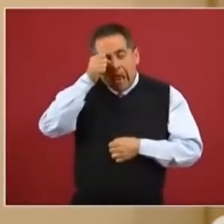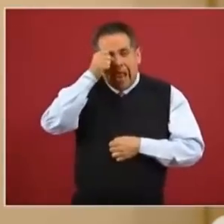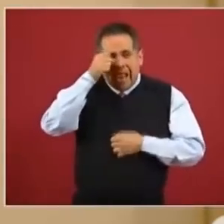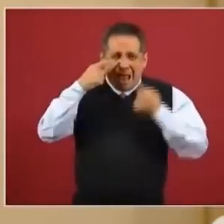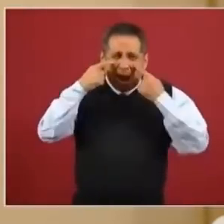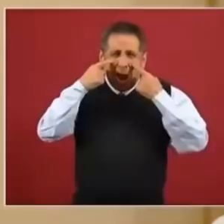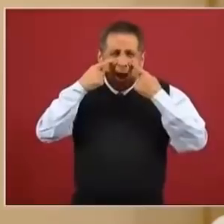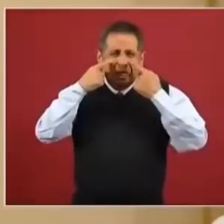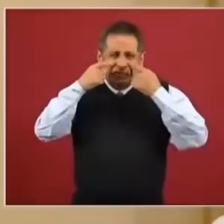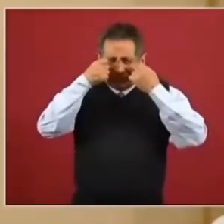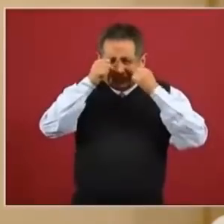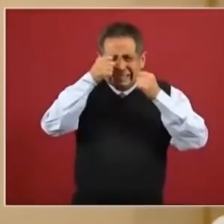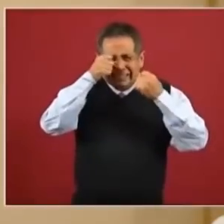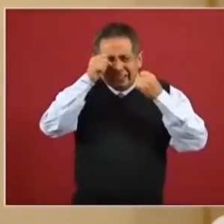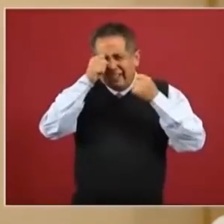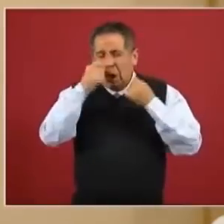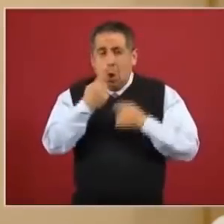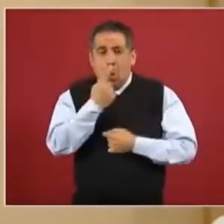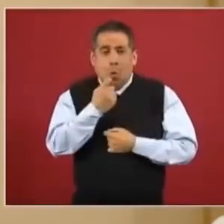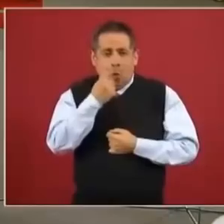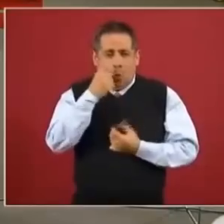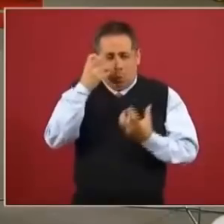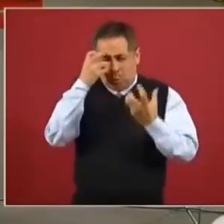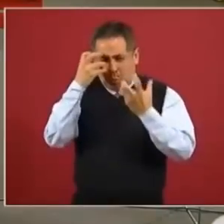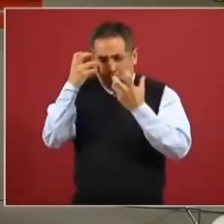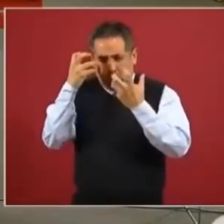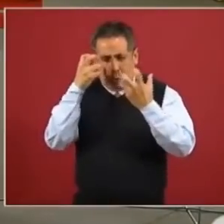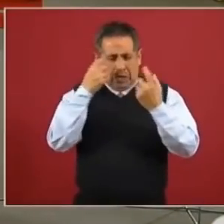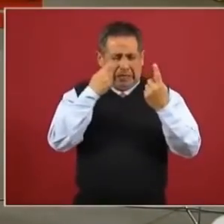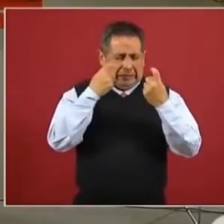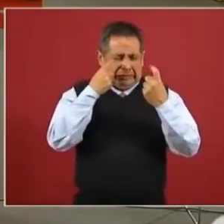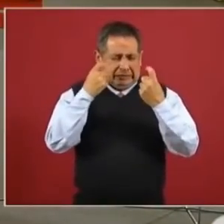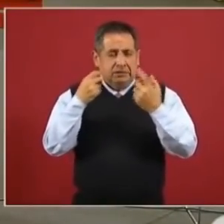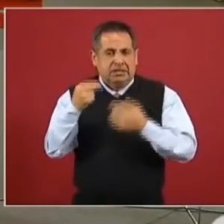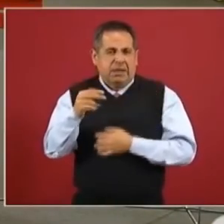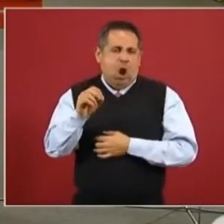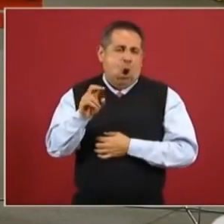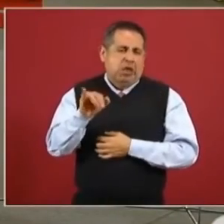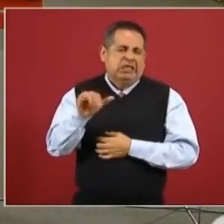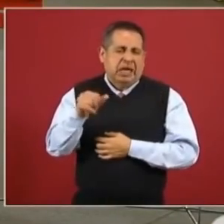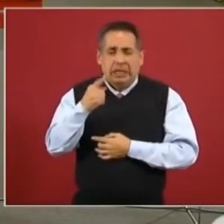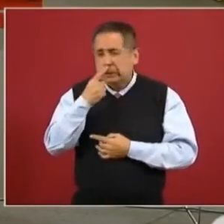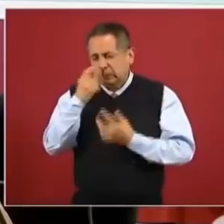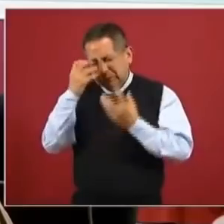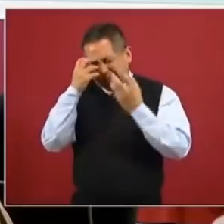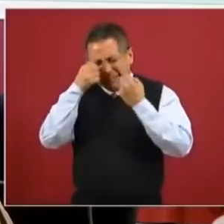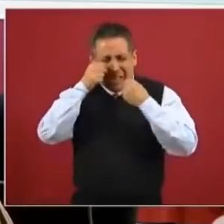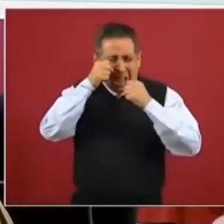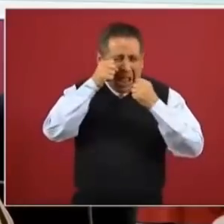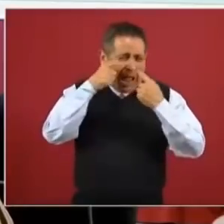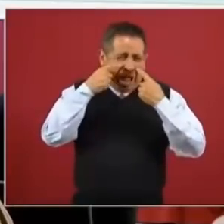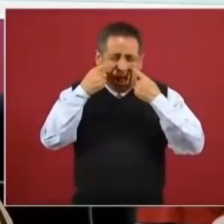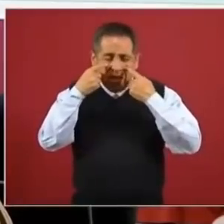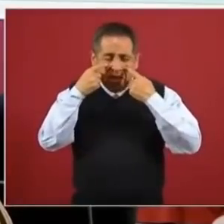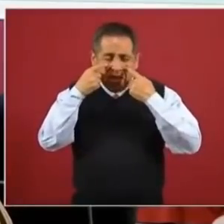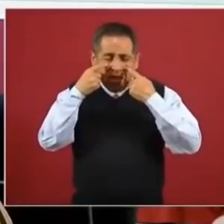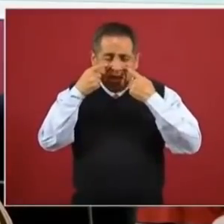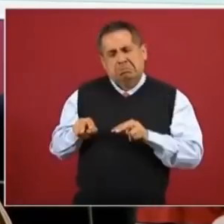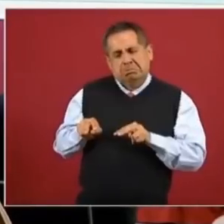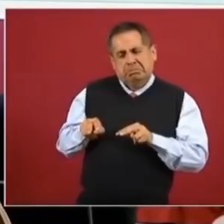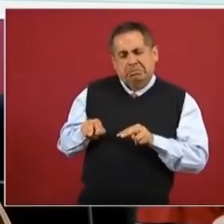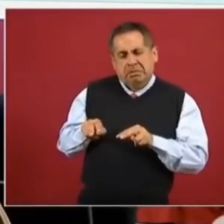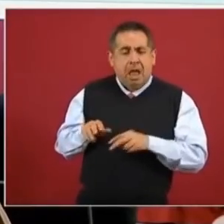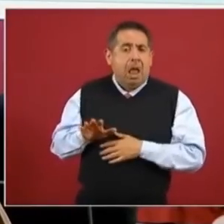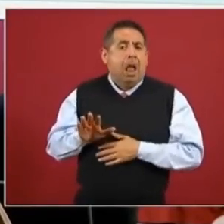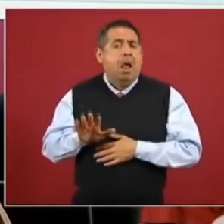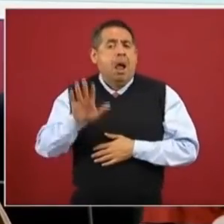ojitos, que le lloran, que los tiene rojos. Nosotros lo conocemos como coriza, pero también pudiera decir la mamá o el papá,